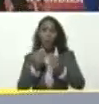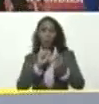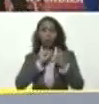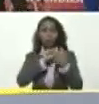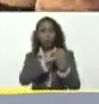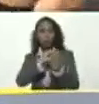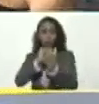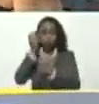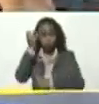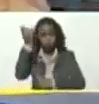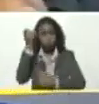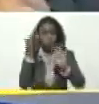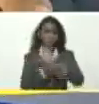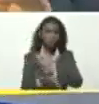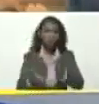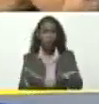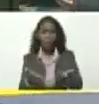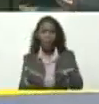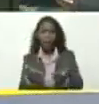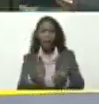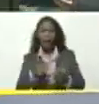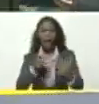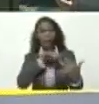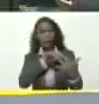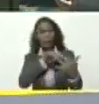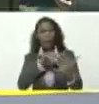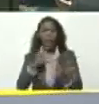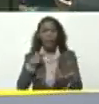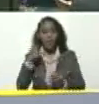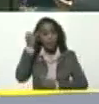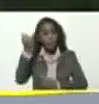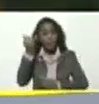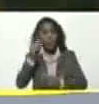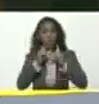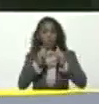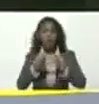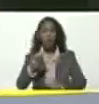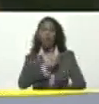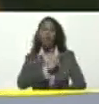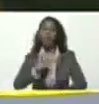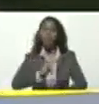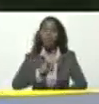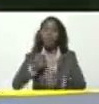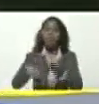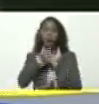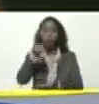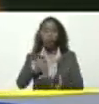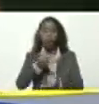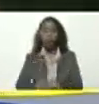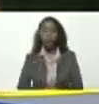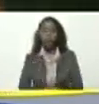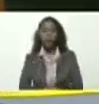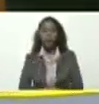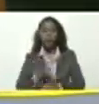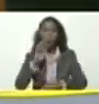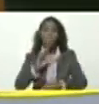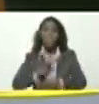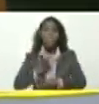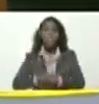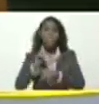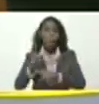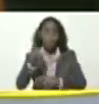ideas, en la batalla de ideas permanente por la identidad nacional, por la